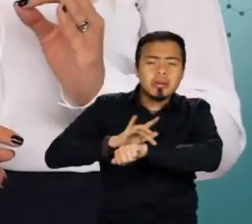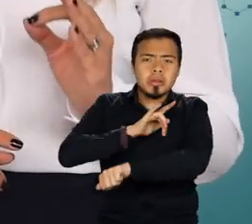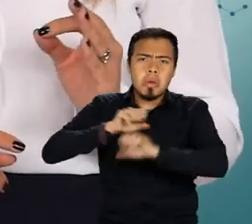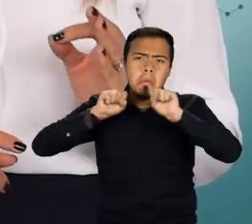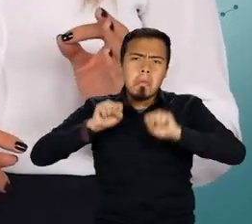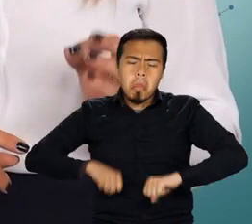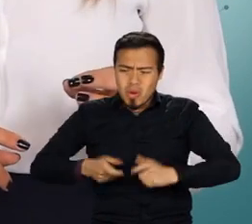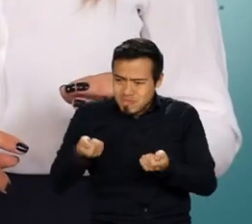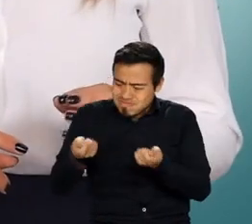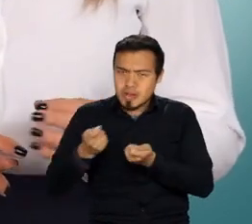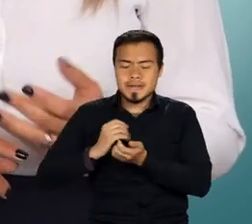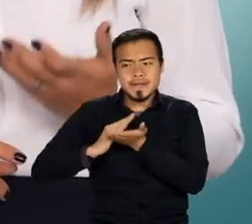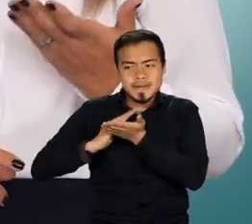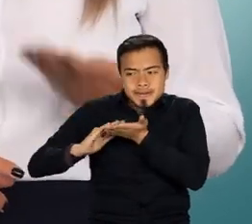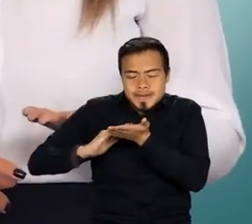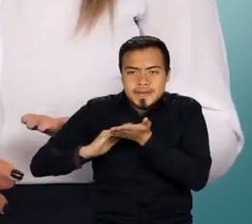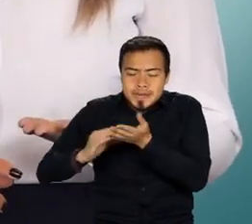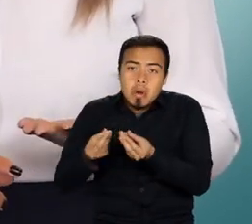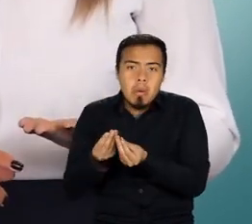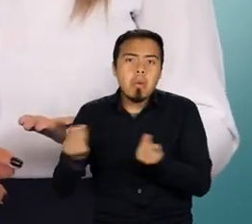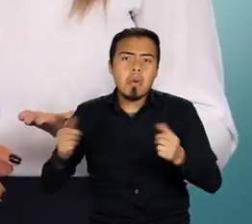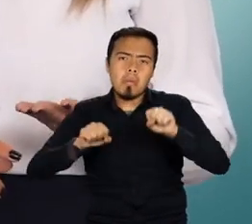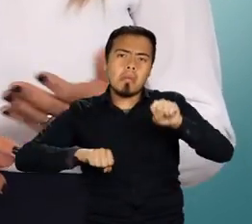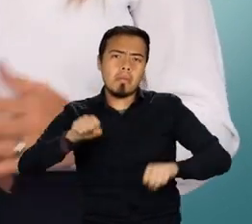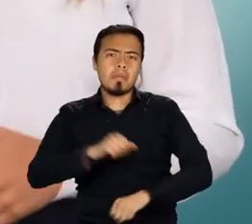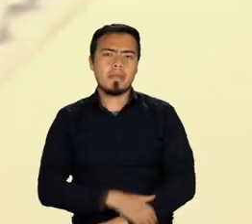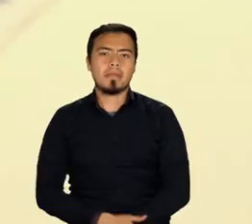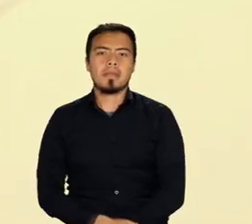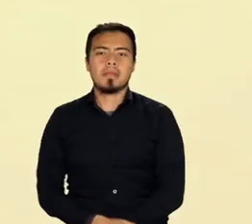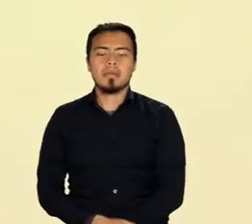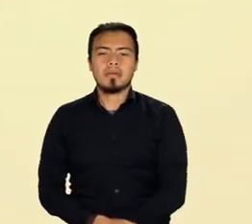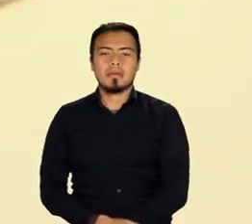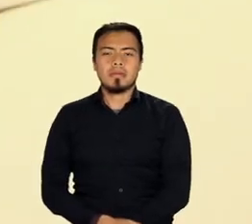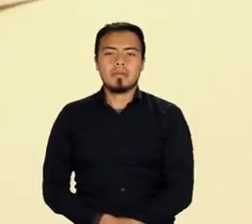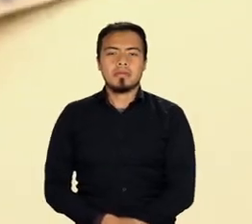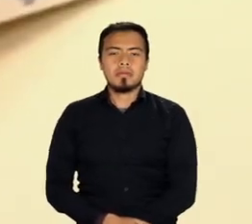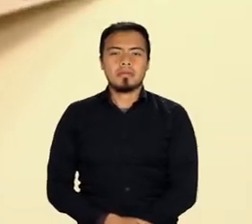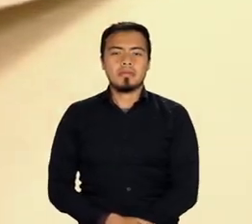tiene un mejor pronóstico y probabilidades de curación.